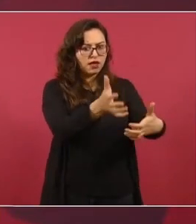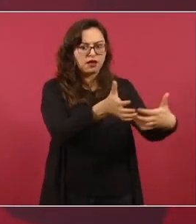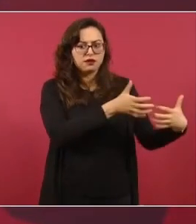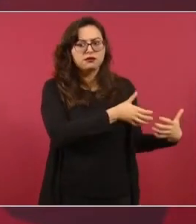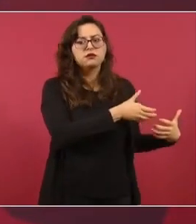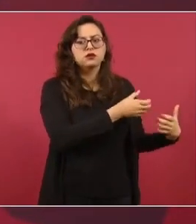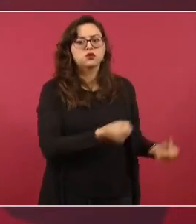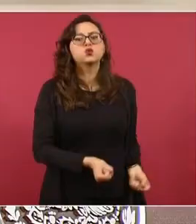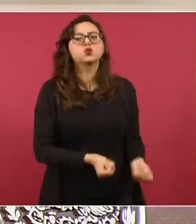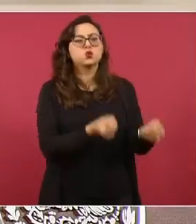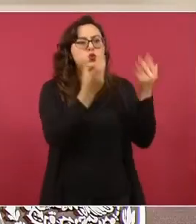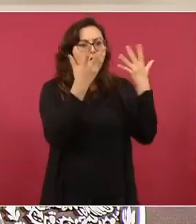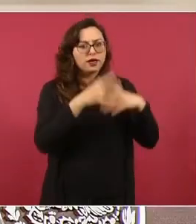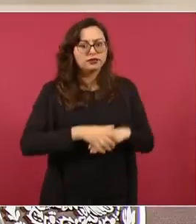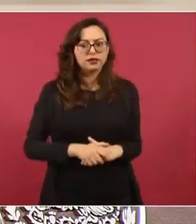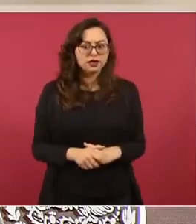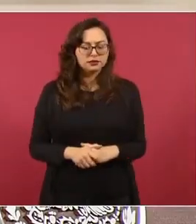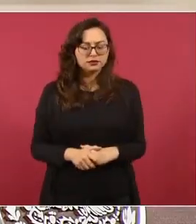lo más importante, ¿qué están haciendo